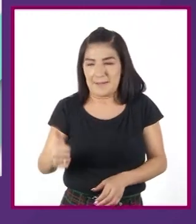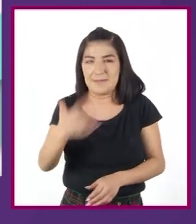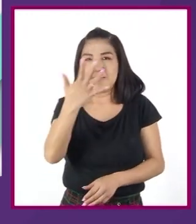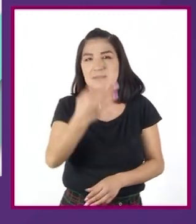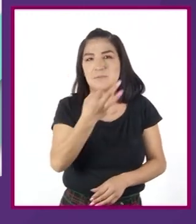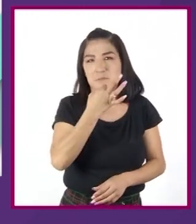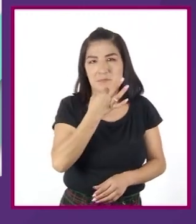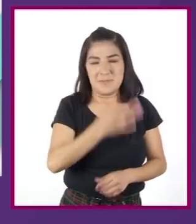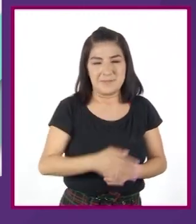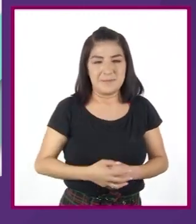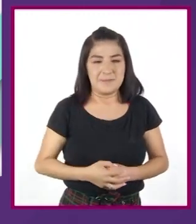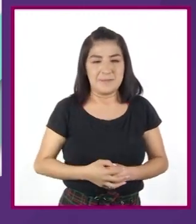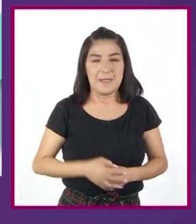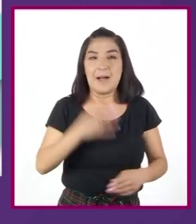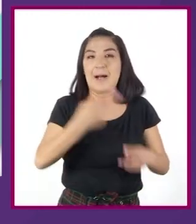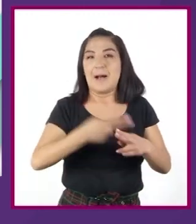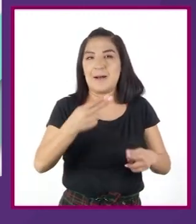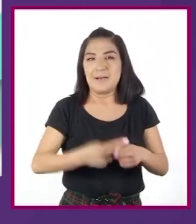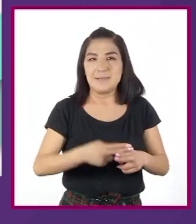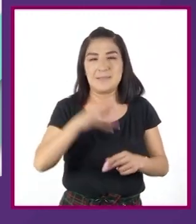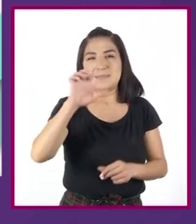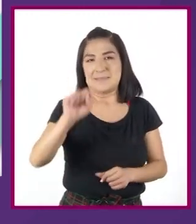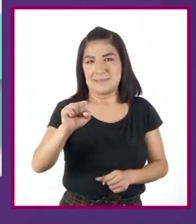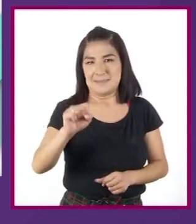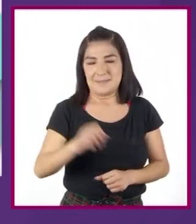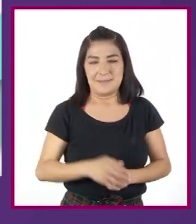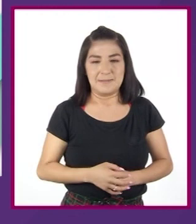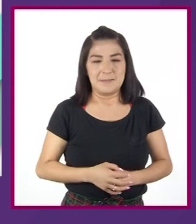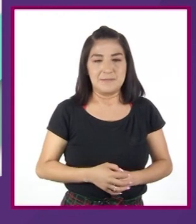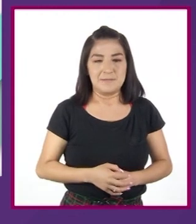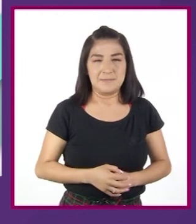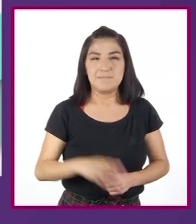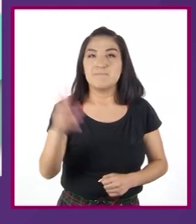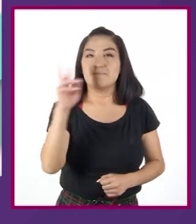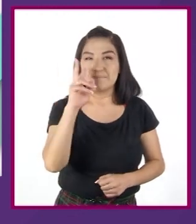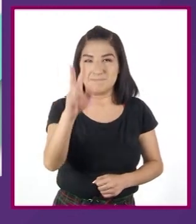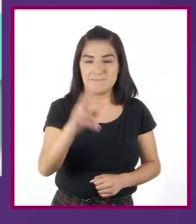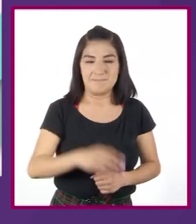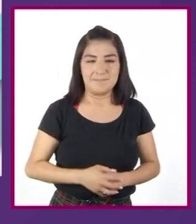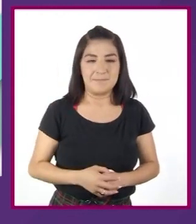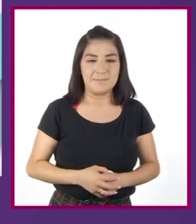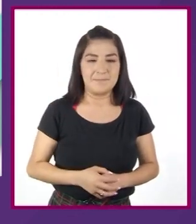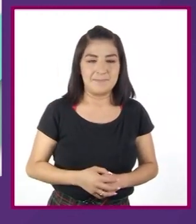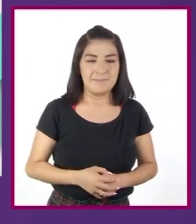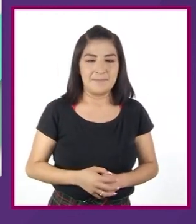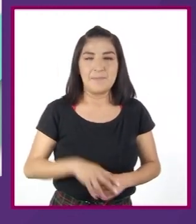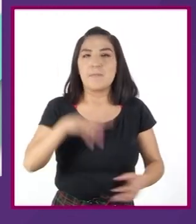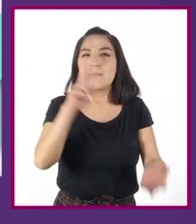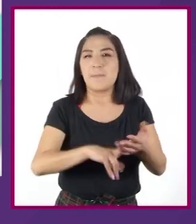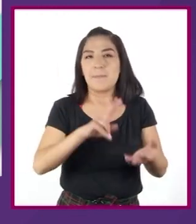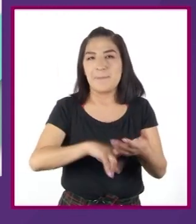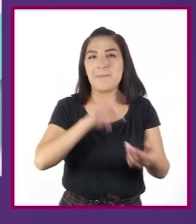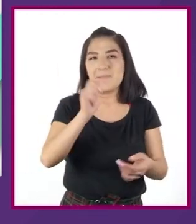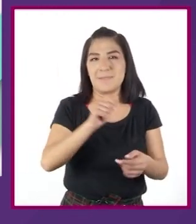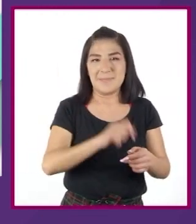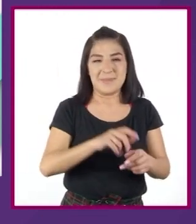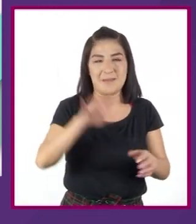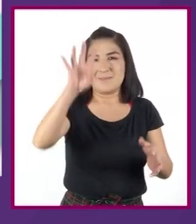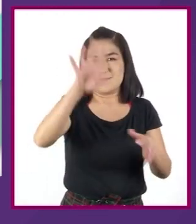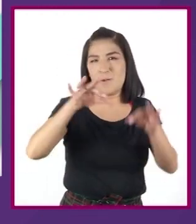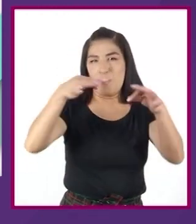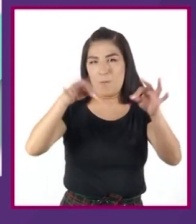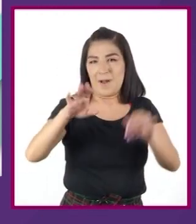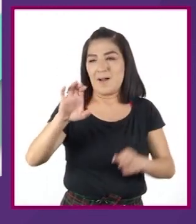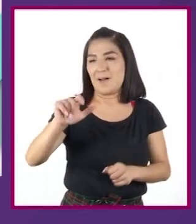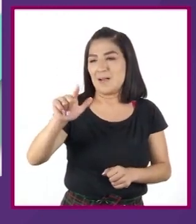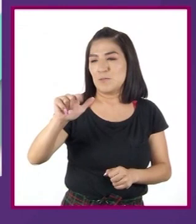5 minutos, hasta llegar a 60. Como pueden ver, calcular los valores de la tabla con la hoja de cálculo